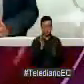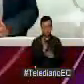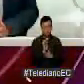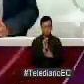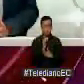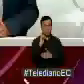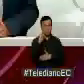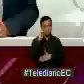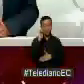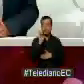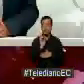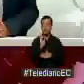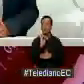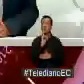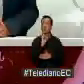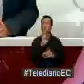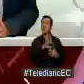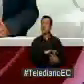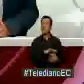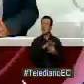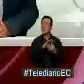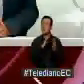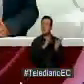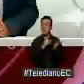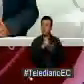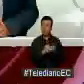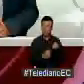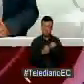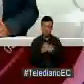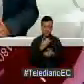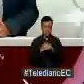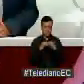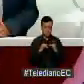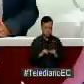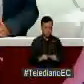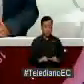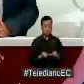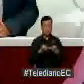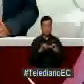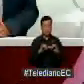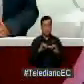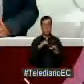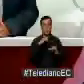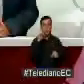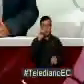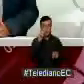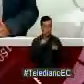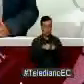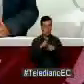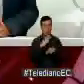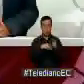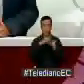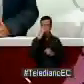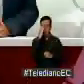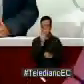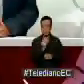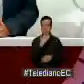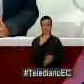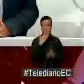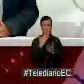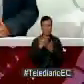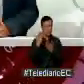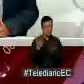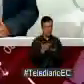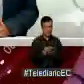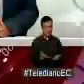el gobierno nacional con los Estados Unidos y que permite abrir puertas para entablar un eventual acuerdo comercial. Buenos días, Daniel, gracias por acompañarnos